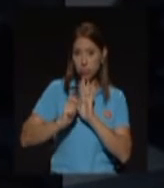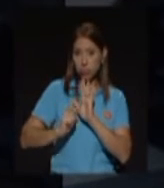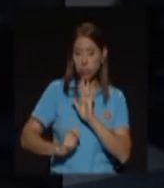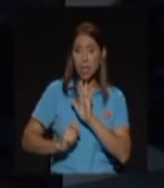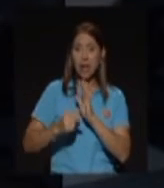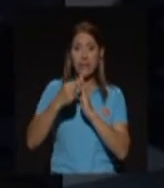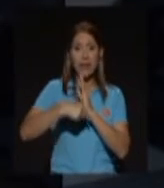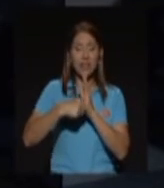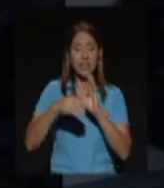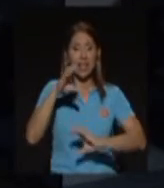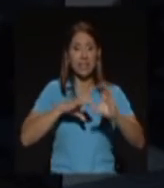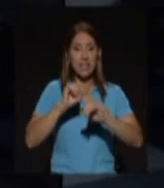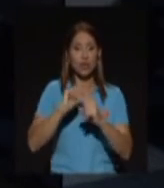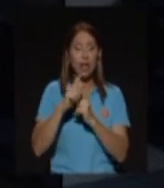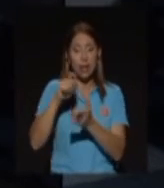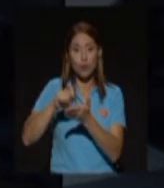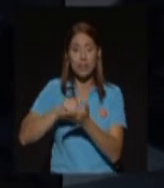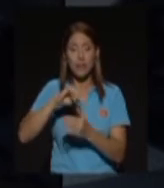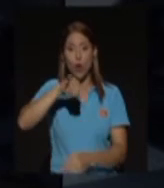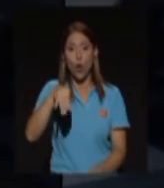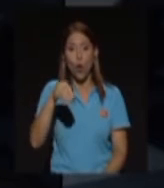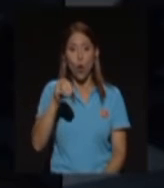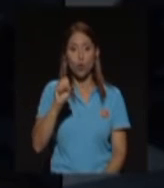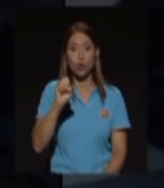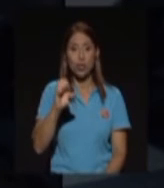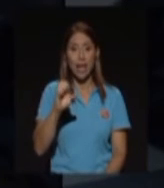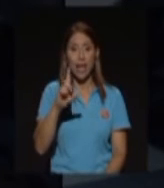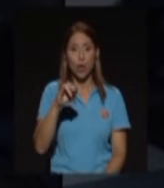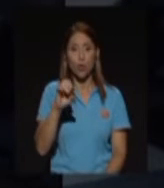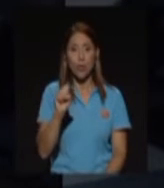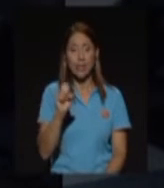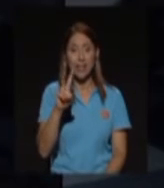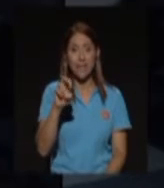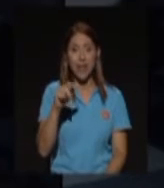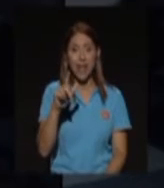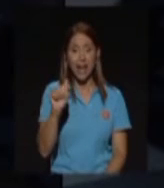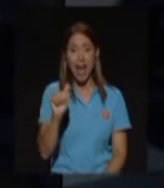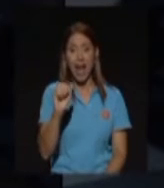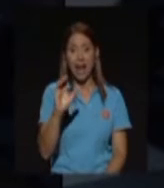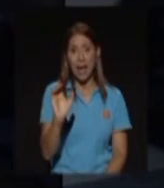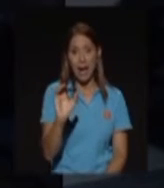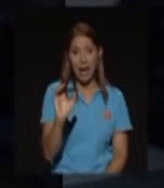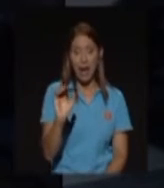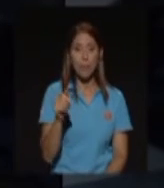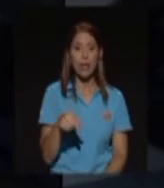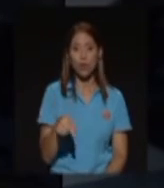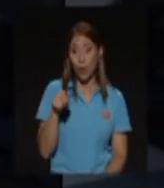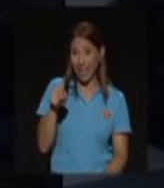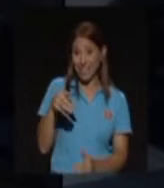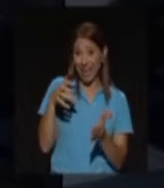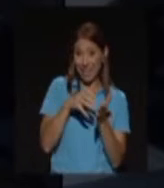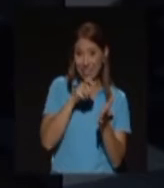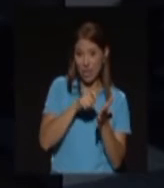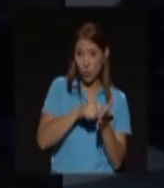Ciencias Sociales, fue escrito por José Luis Vega Carballo, y es un artículo que yo le recomendaría a todo